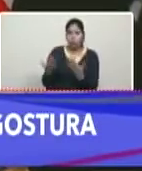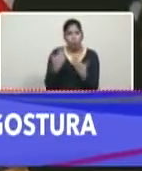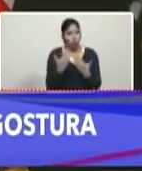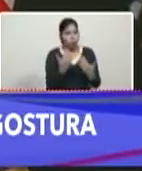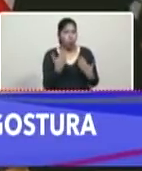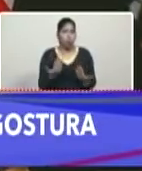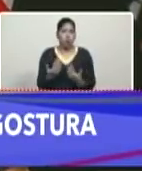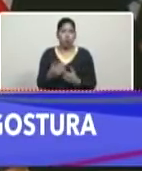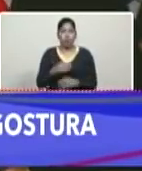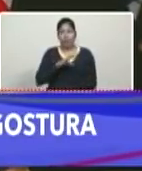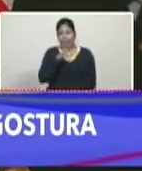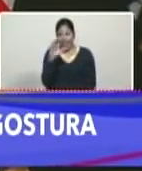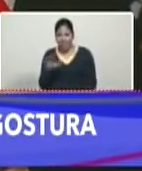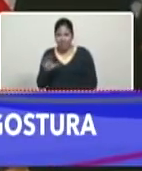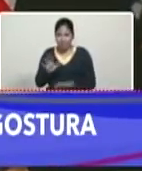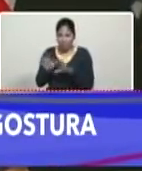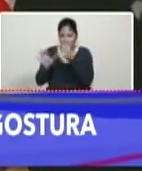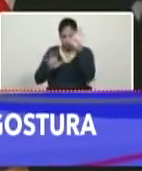del Caribe,